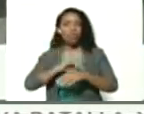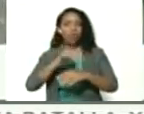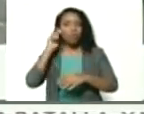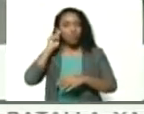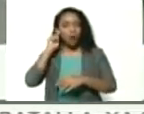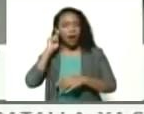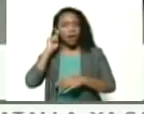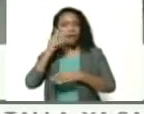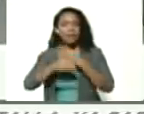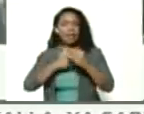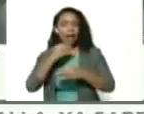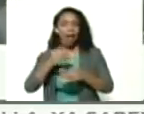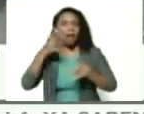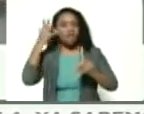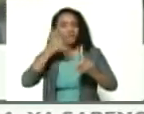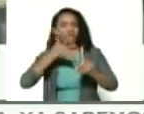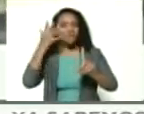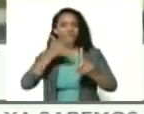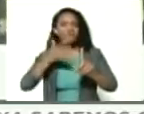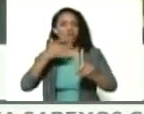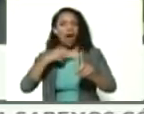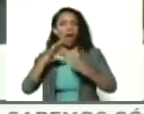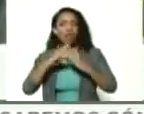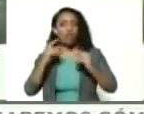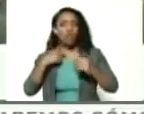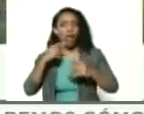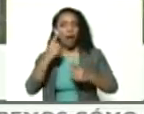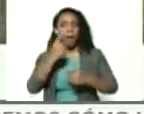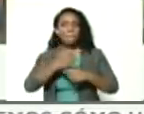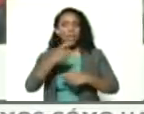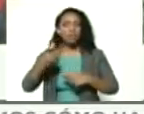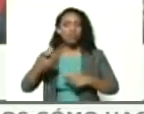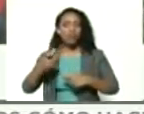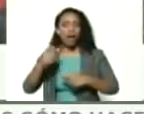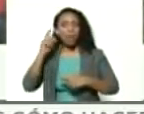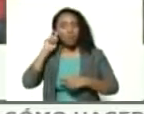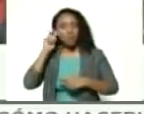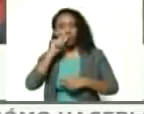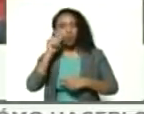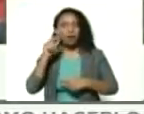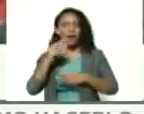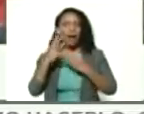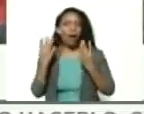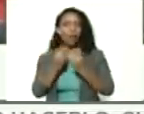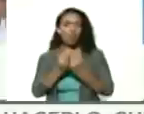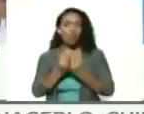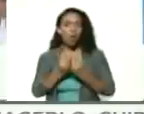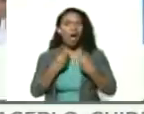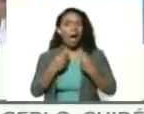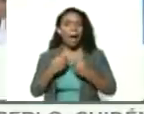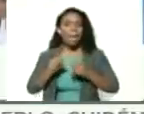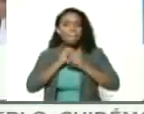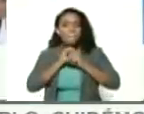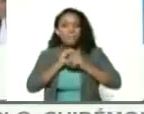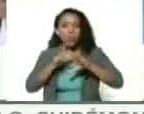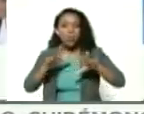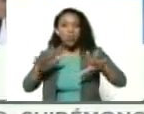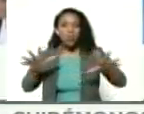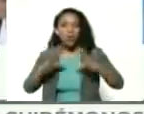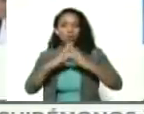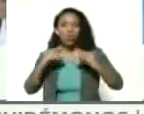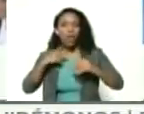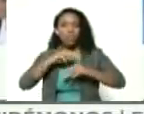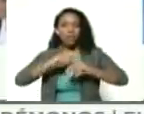Gutiérrez Viña ha instruido a toda la tropa de hombres y mujeres revolucionarios que la acompañan a desplegarse por todo